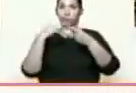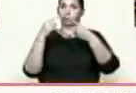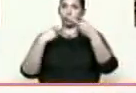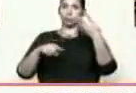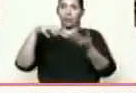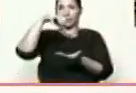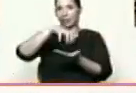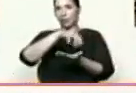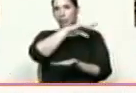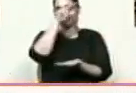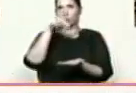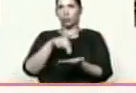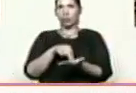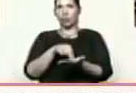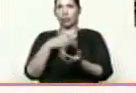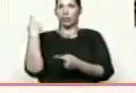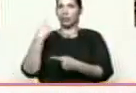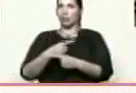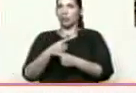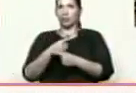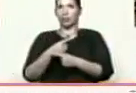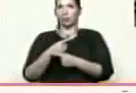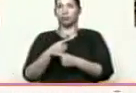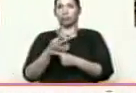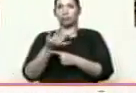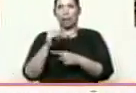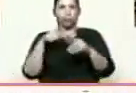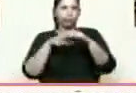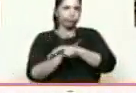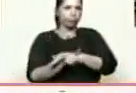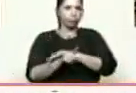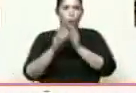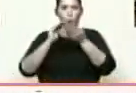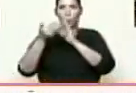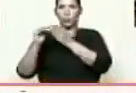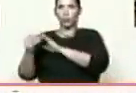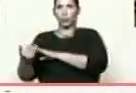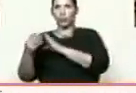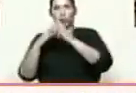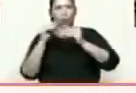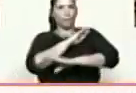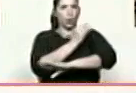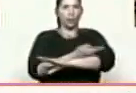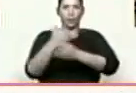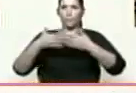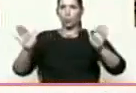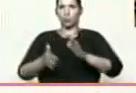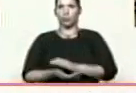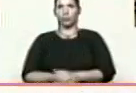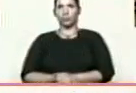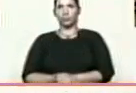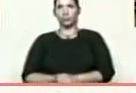Nacional debe estar en la comuna. Todos los poderes públicos